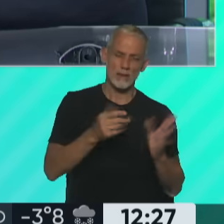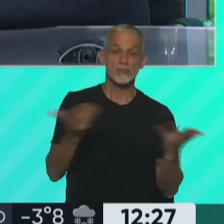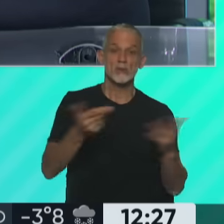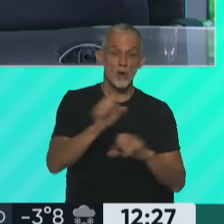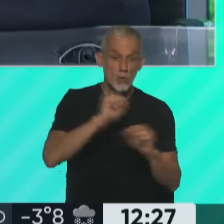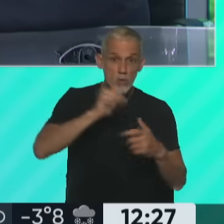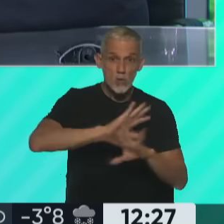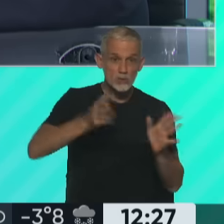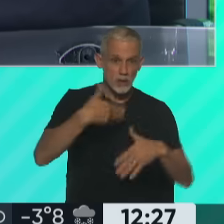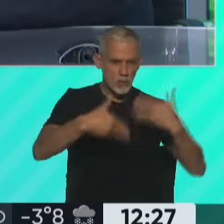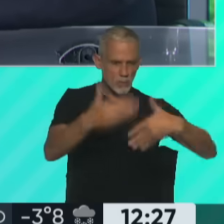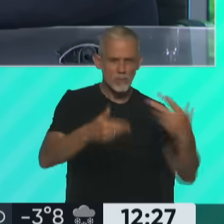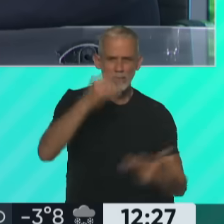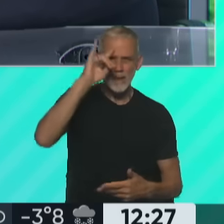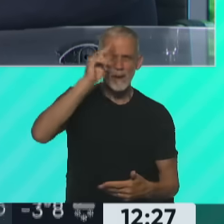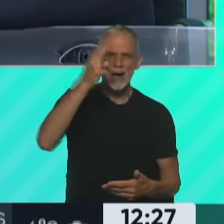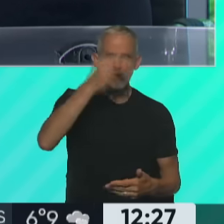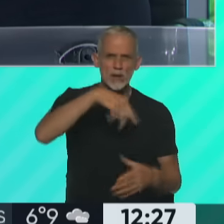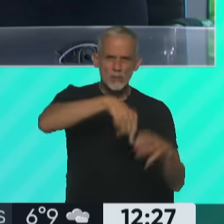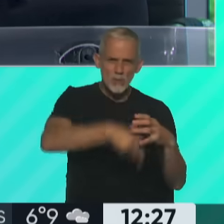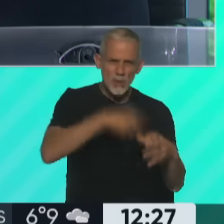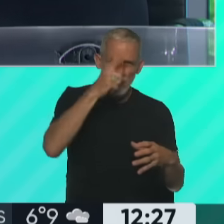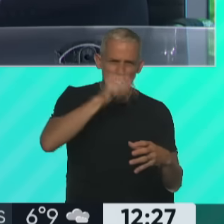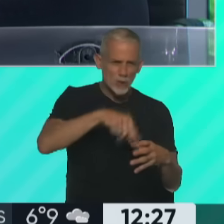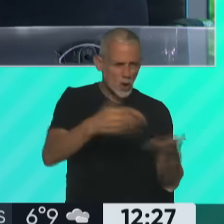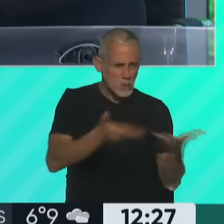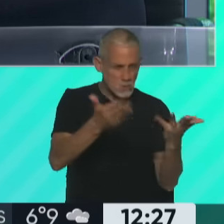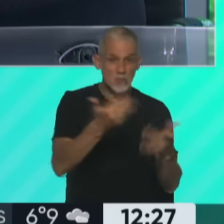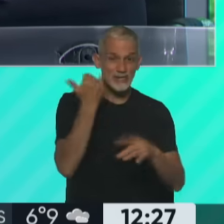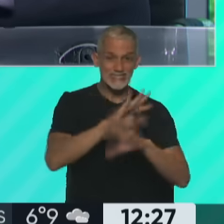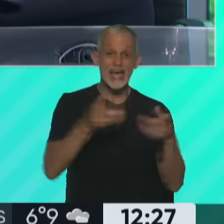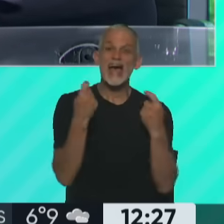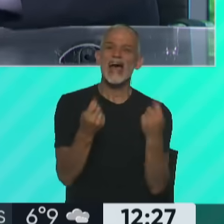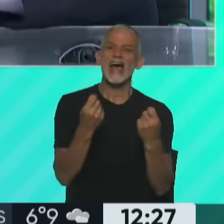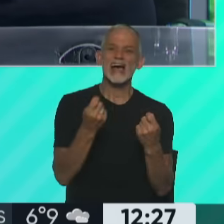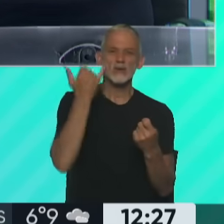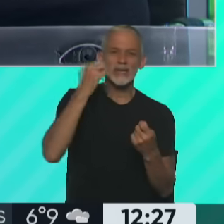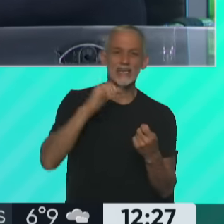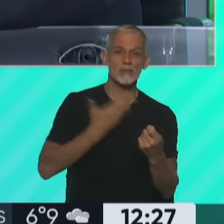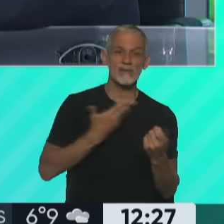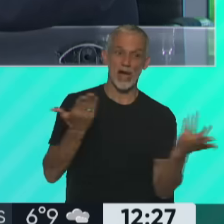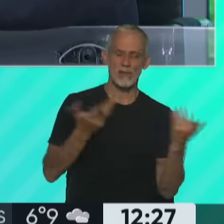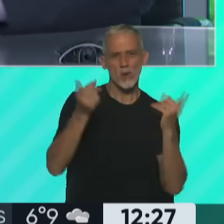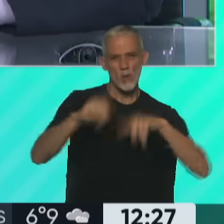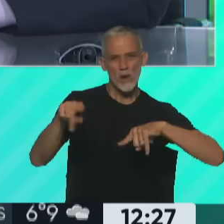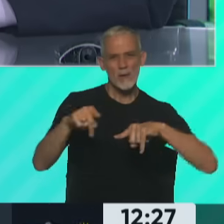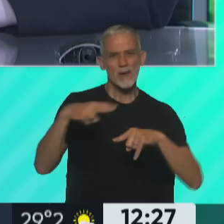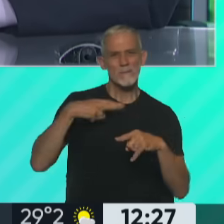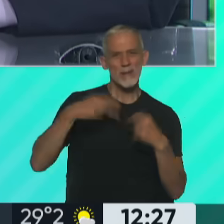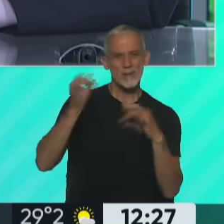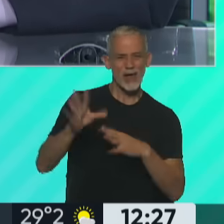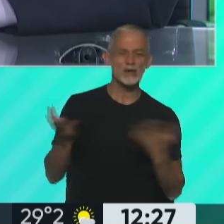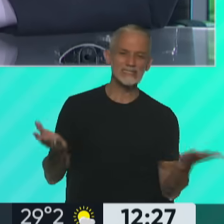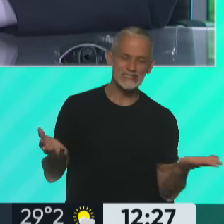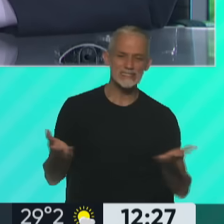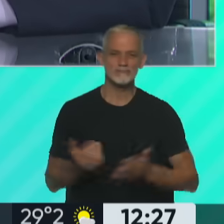conocemos de Vaca Muerta se inicia a partir de la recuperación de YPF. Ahora que YPF ya hizo el gasto, se plantea el tema de